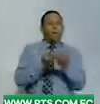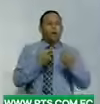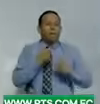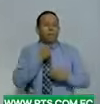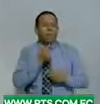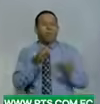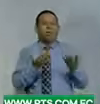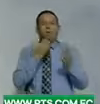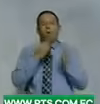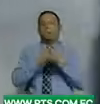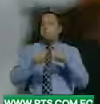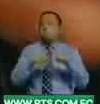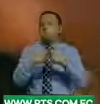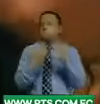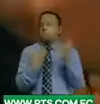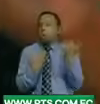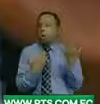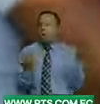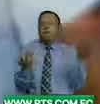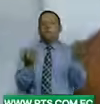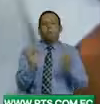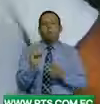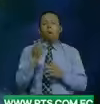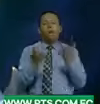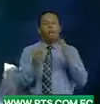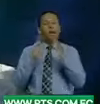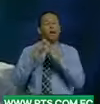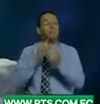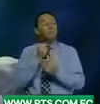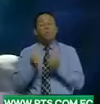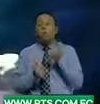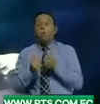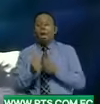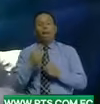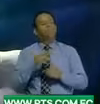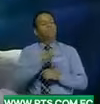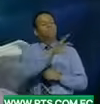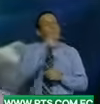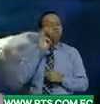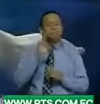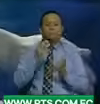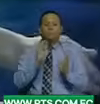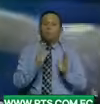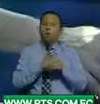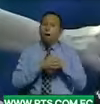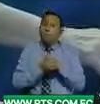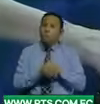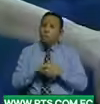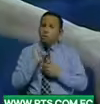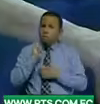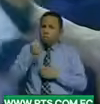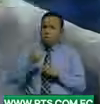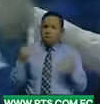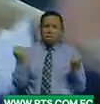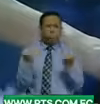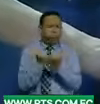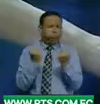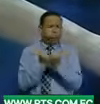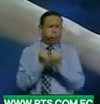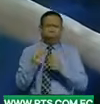sea de un ex político o alguno de preferencia en casa. Hay que aprovechar con tiempo porque ya mañana es imposible, ya la gente